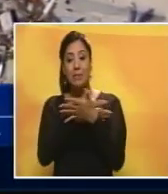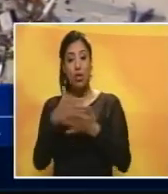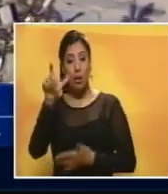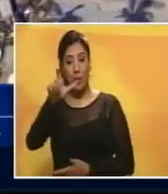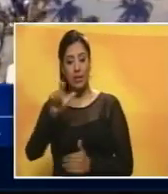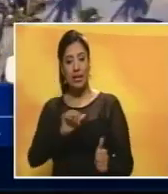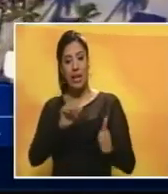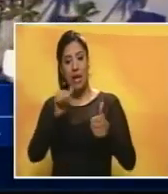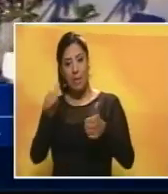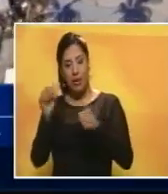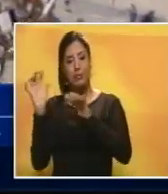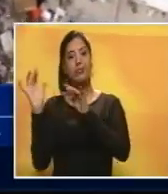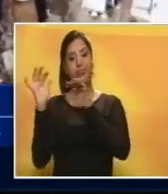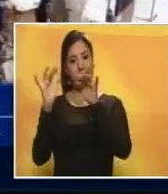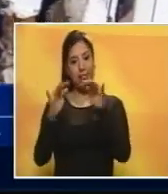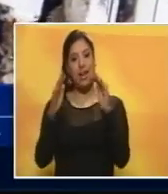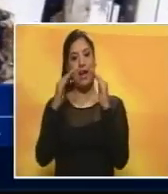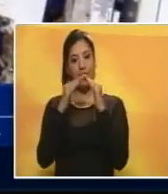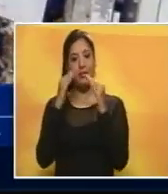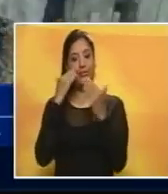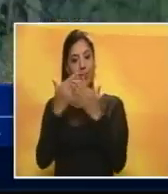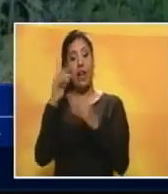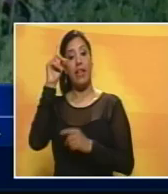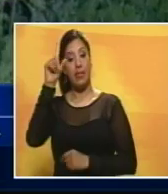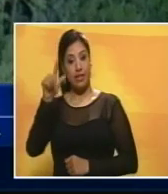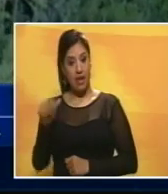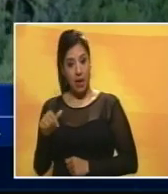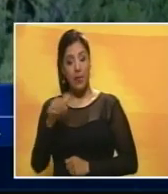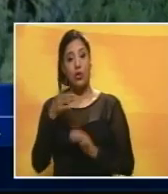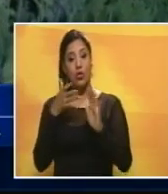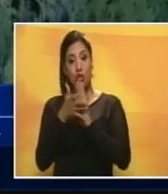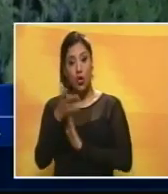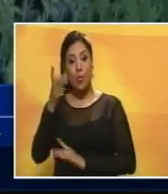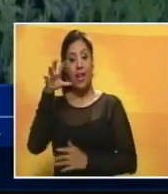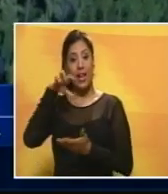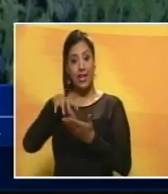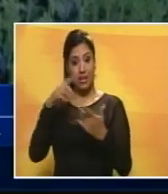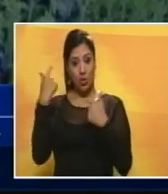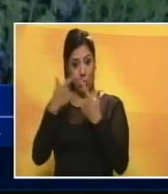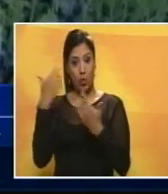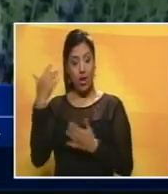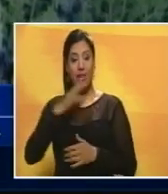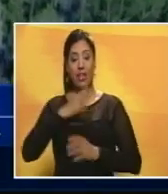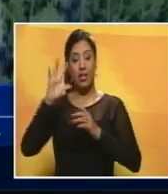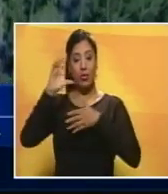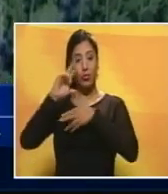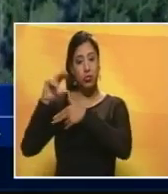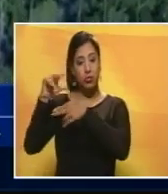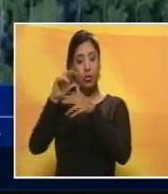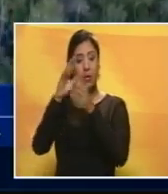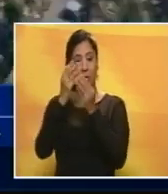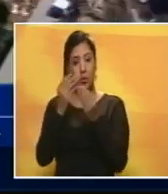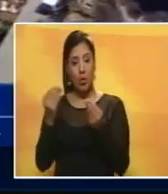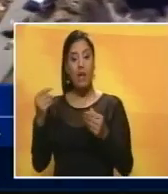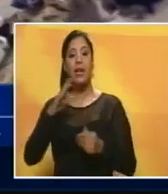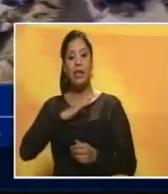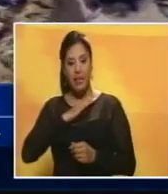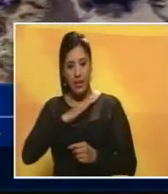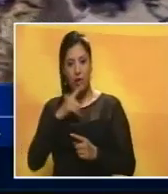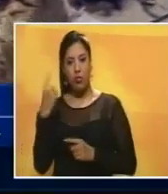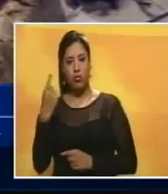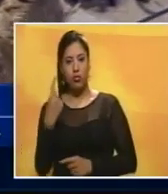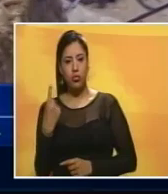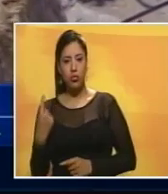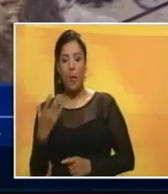personas comenzaron a retornar a sus hogares. Asimismo, tras pasar por el estado de Georgia como tormenta tropical, Irma continuó con